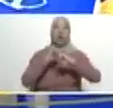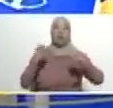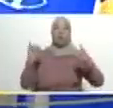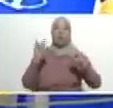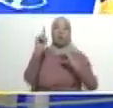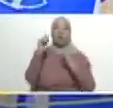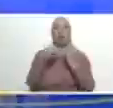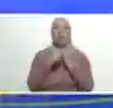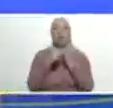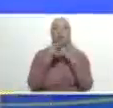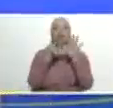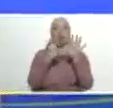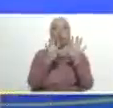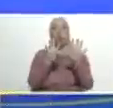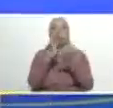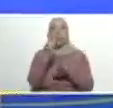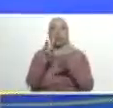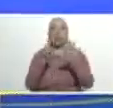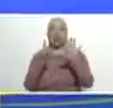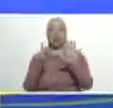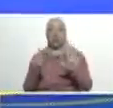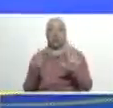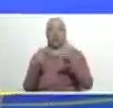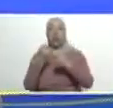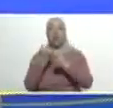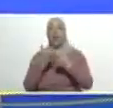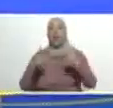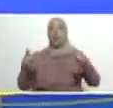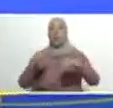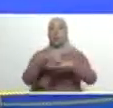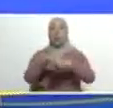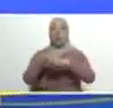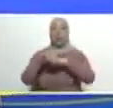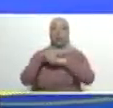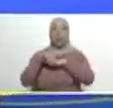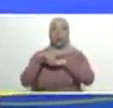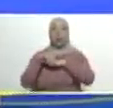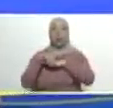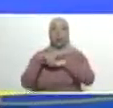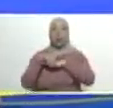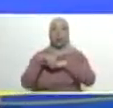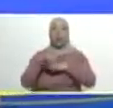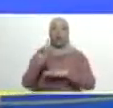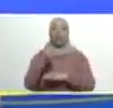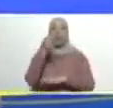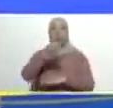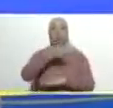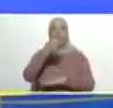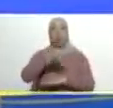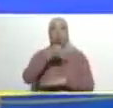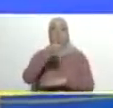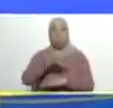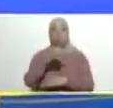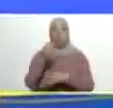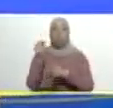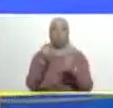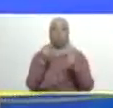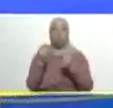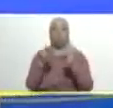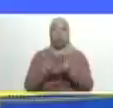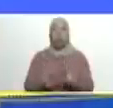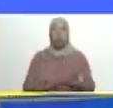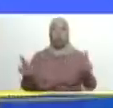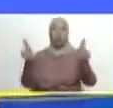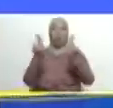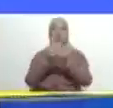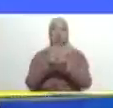discurso ante la Asamblea de Naciones Unidas, el primer ministro de nuestro país